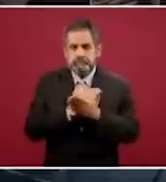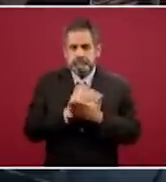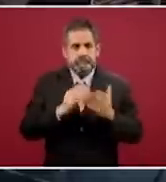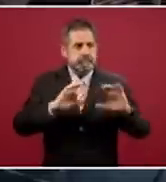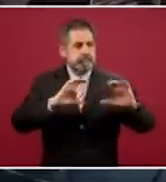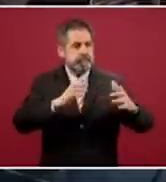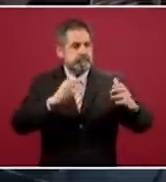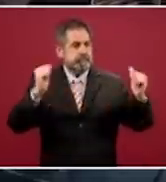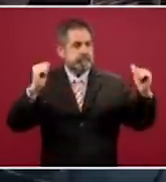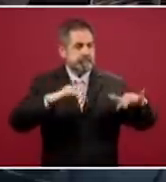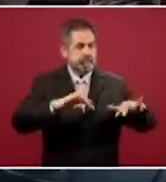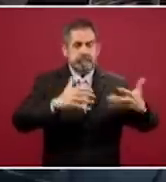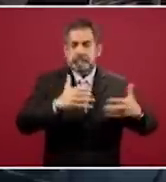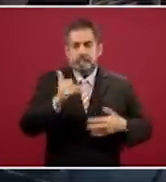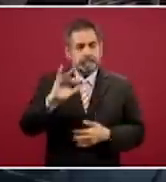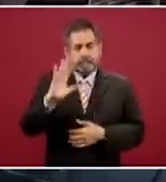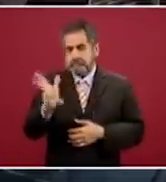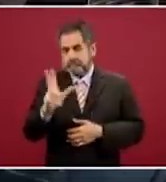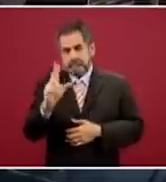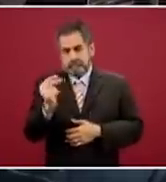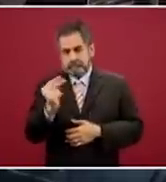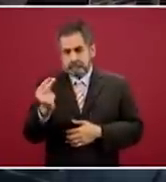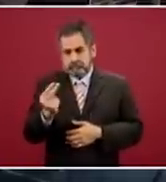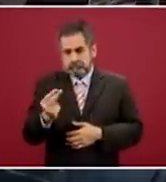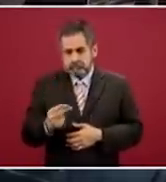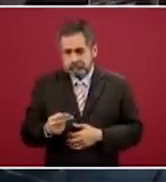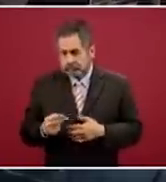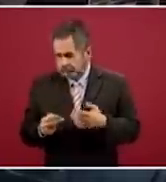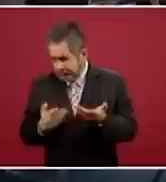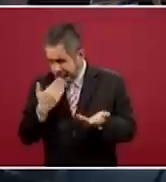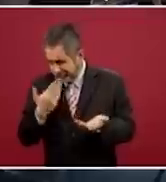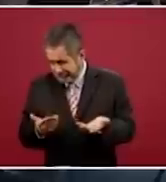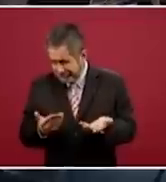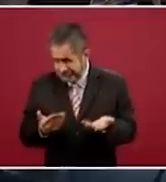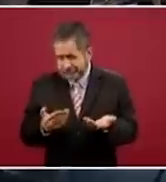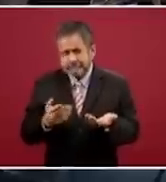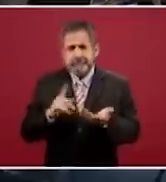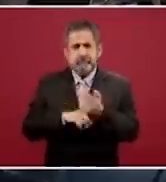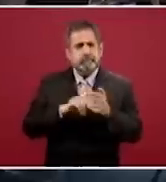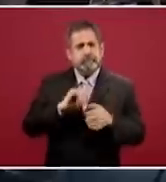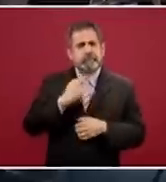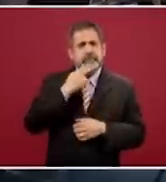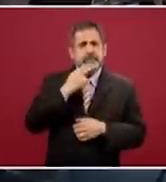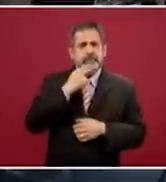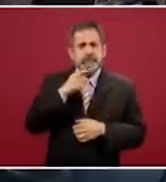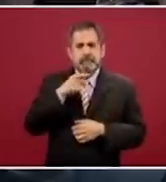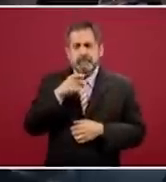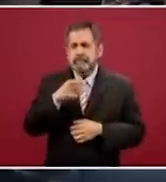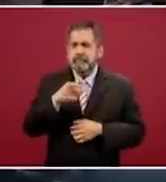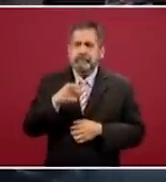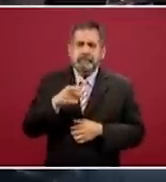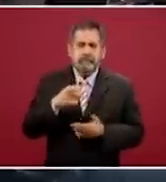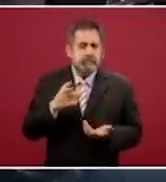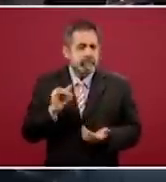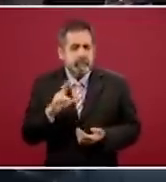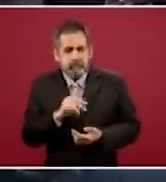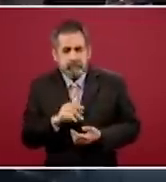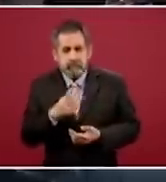congregaciones de gente. ¿Esto es adecuado? Entiendo que también eso contribuyó ayer a este clima